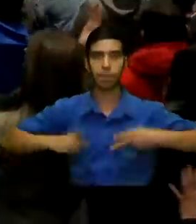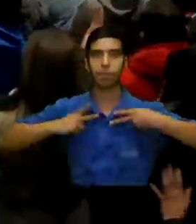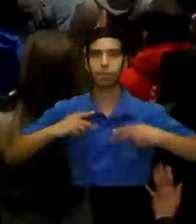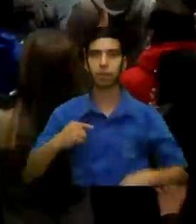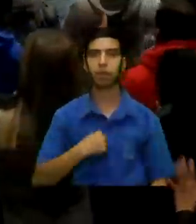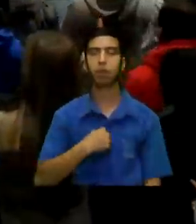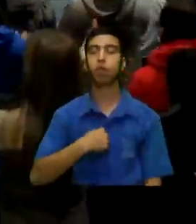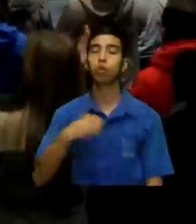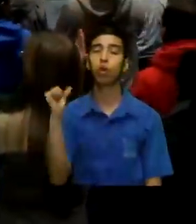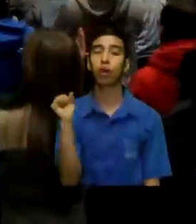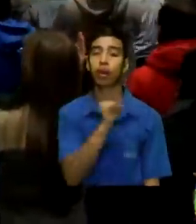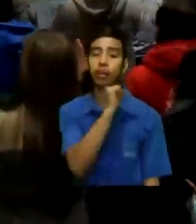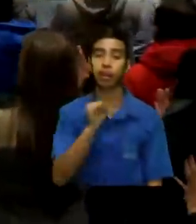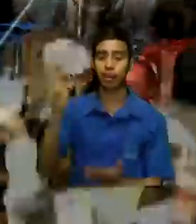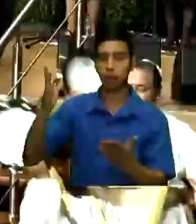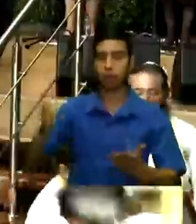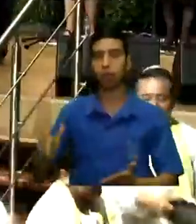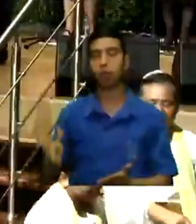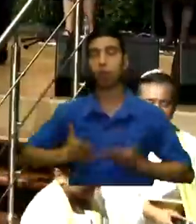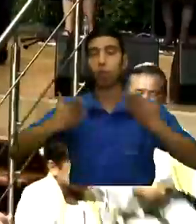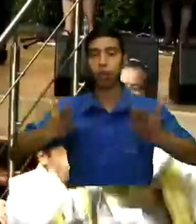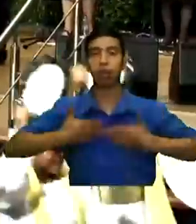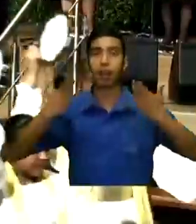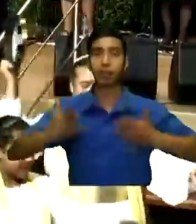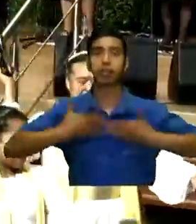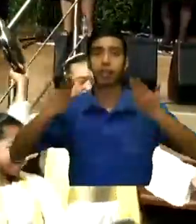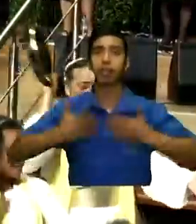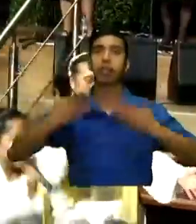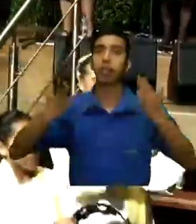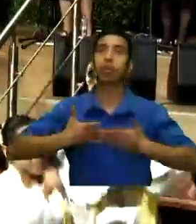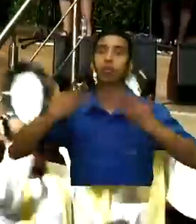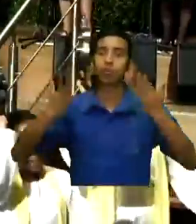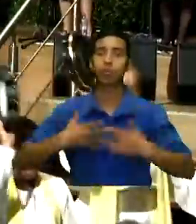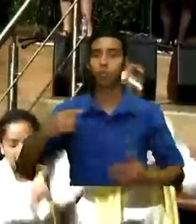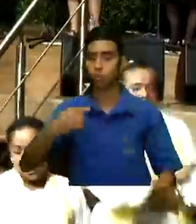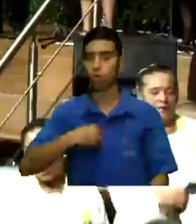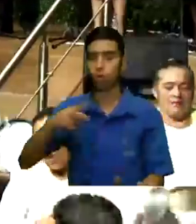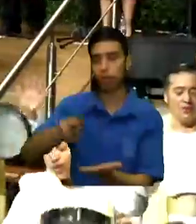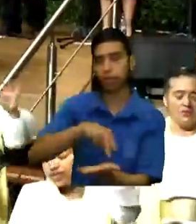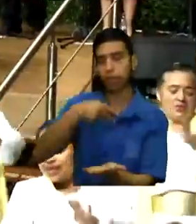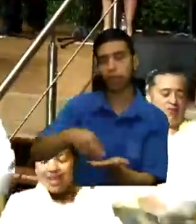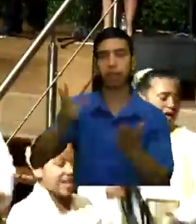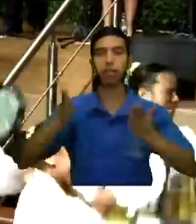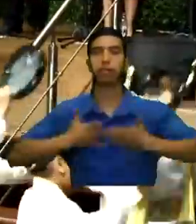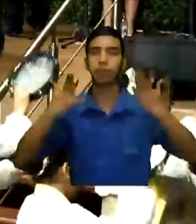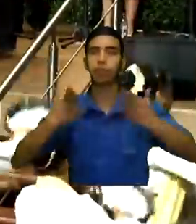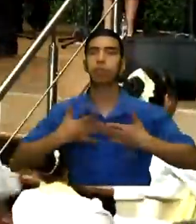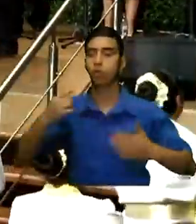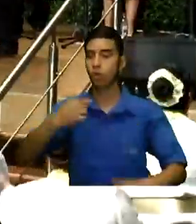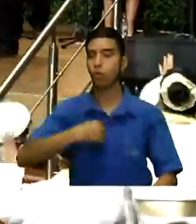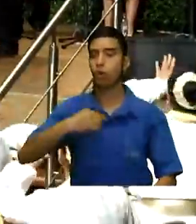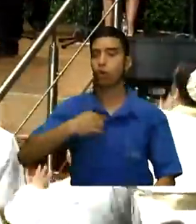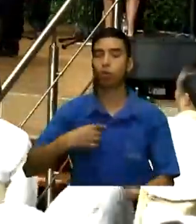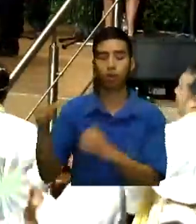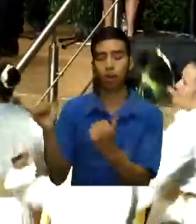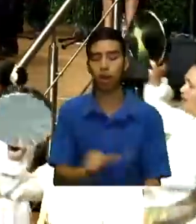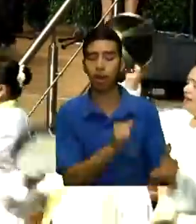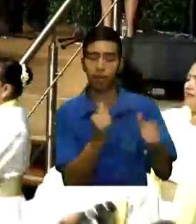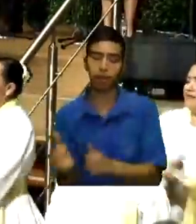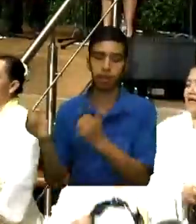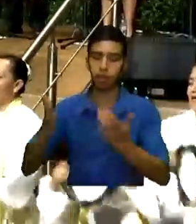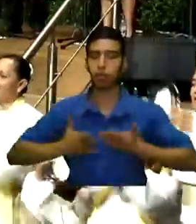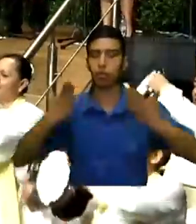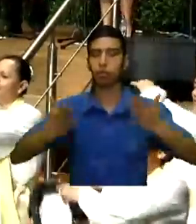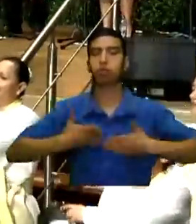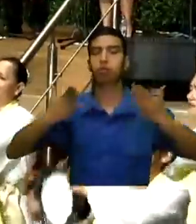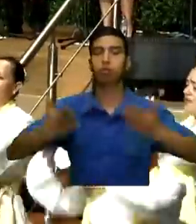cantaré, con gozo danzaré, con gozo alabaré al Señor,